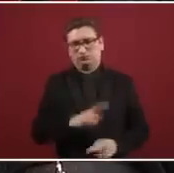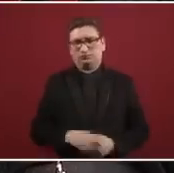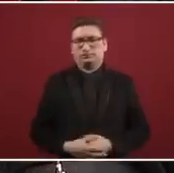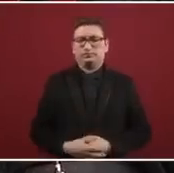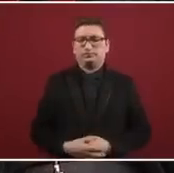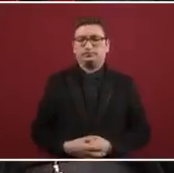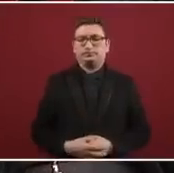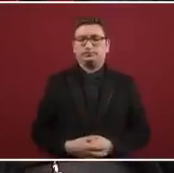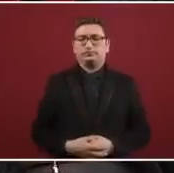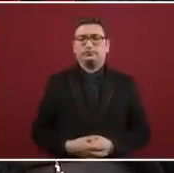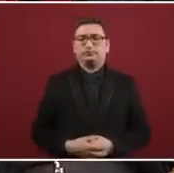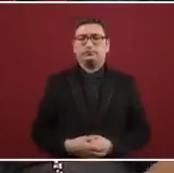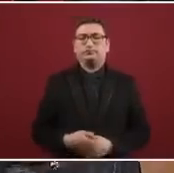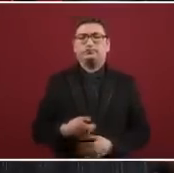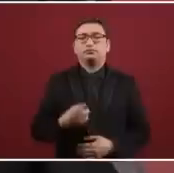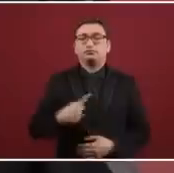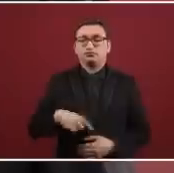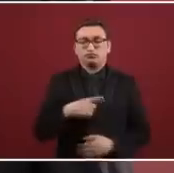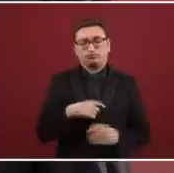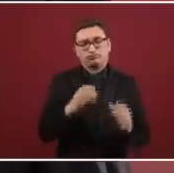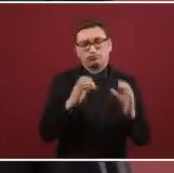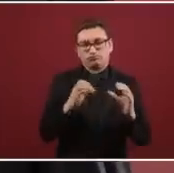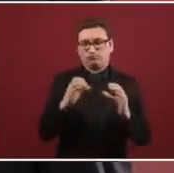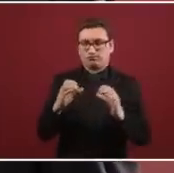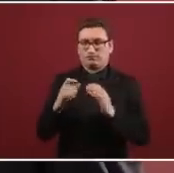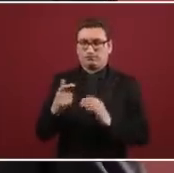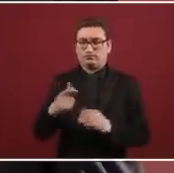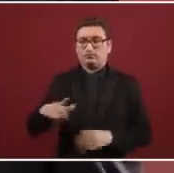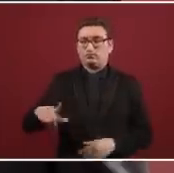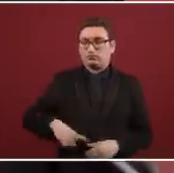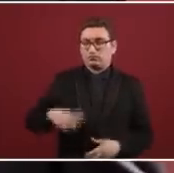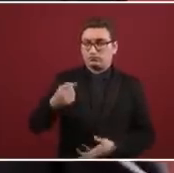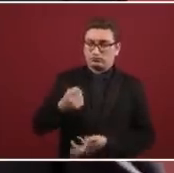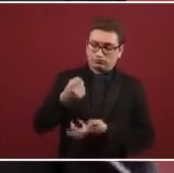pero nosotros tenemos que cuidar el presupuesto.